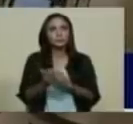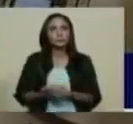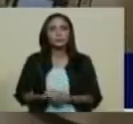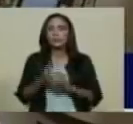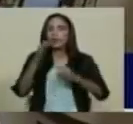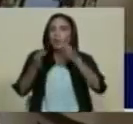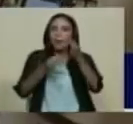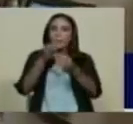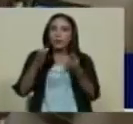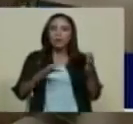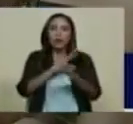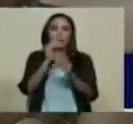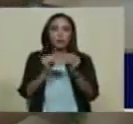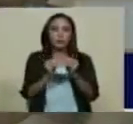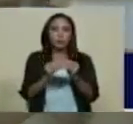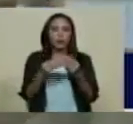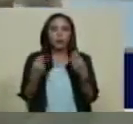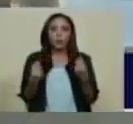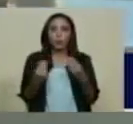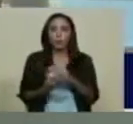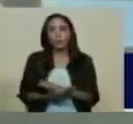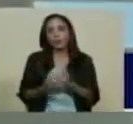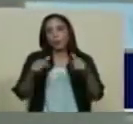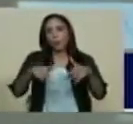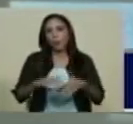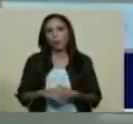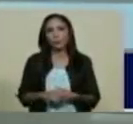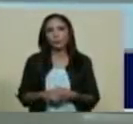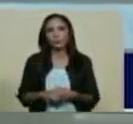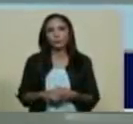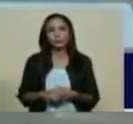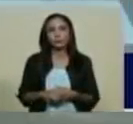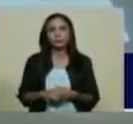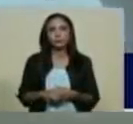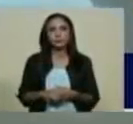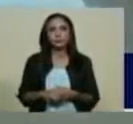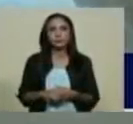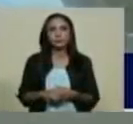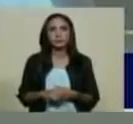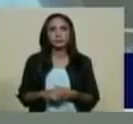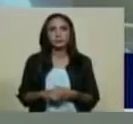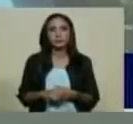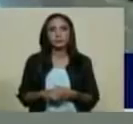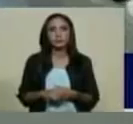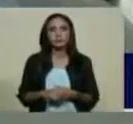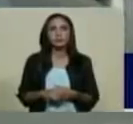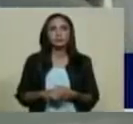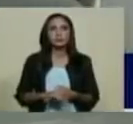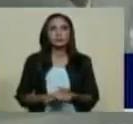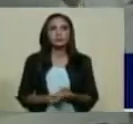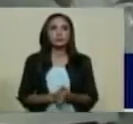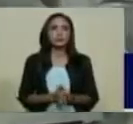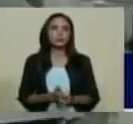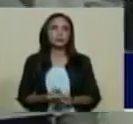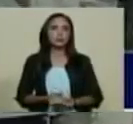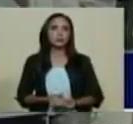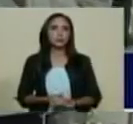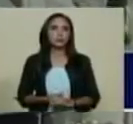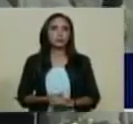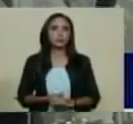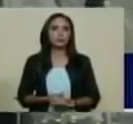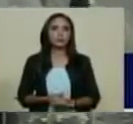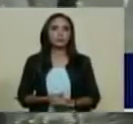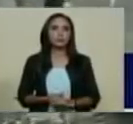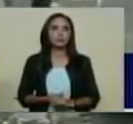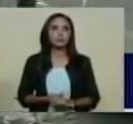explique cómo recibe él hoy, junto a su grupo de trabajadores, todos estos insumos. Sí. Bueno, en primer lugar,